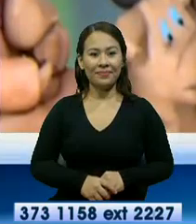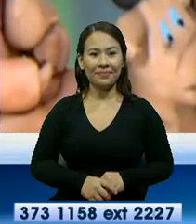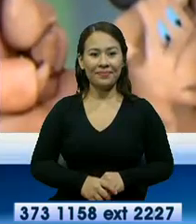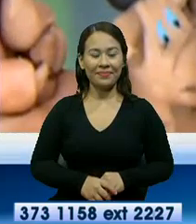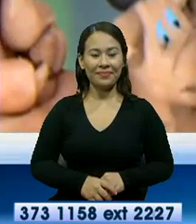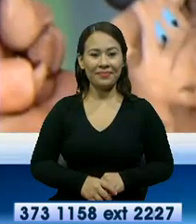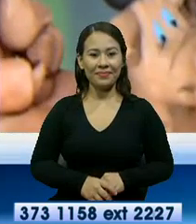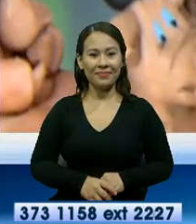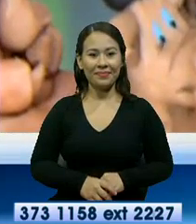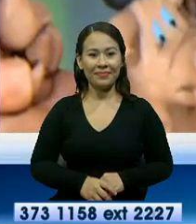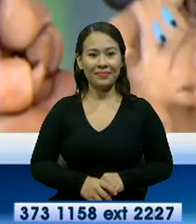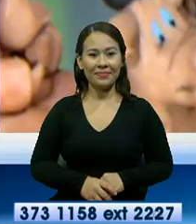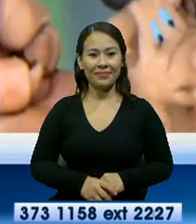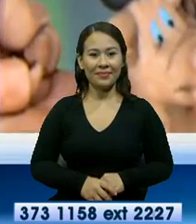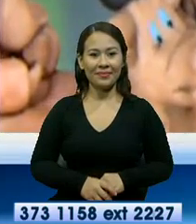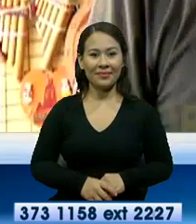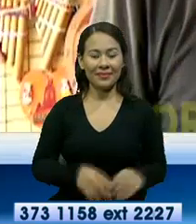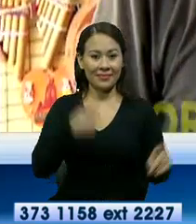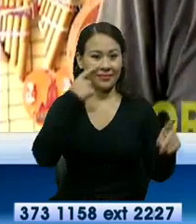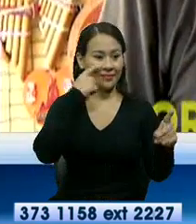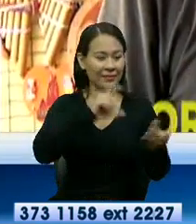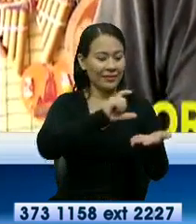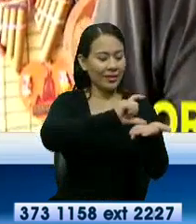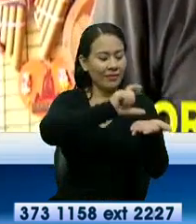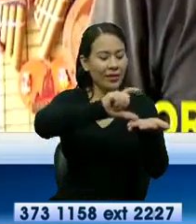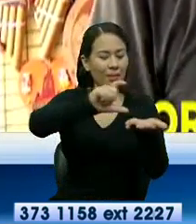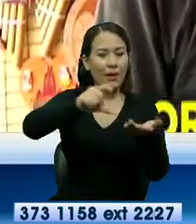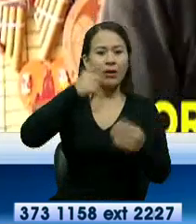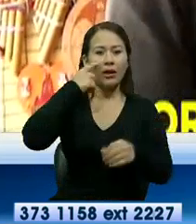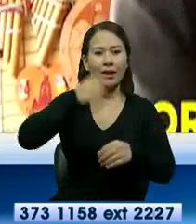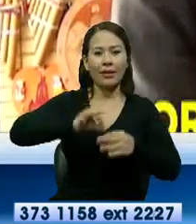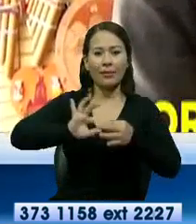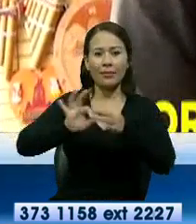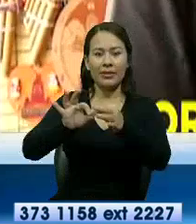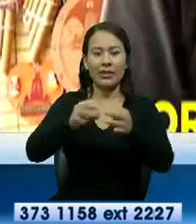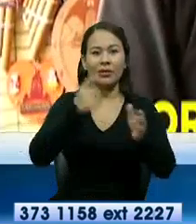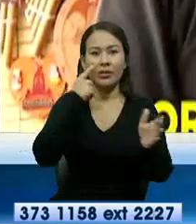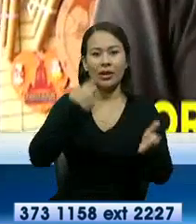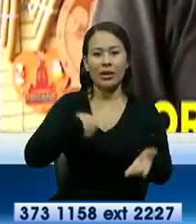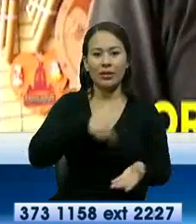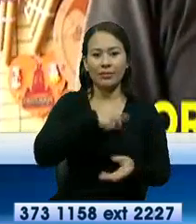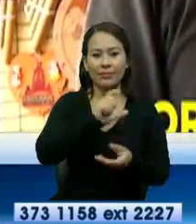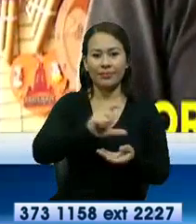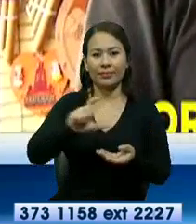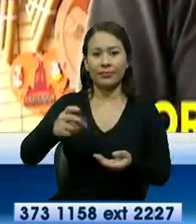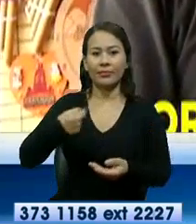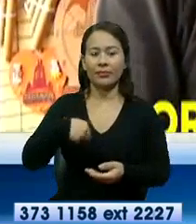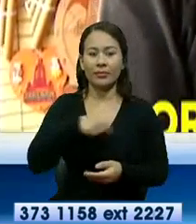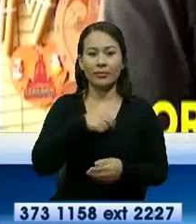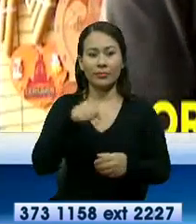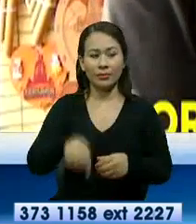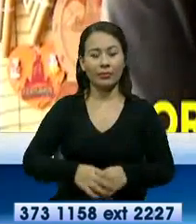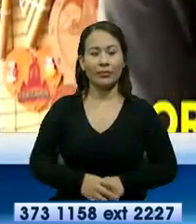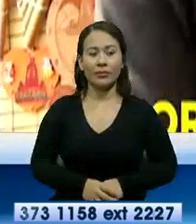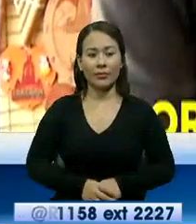mazap Yo soy la tercera generación haciendo mi trabajo en lo que es el cuero repujado